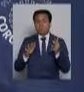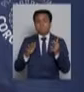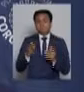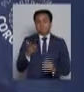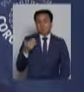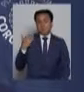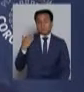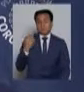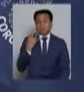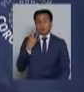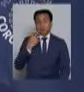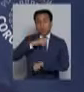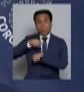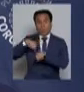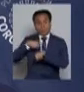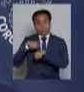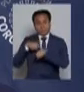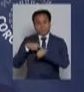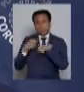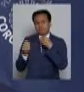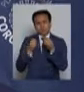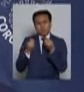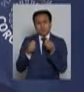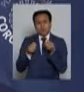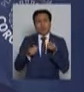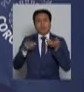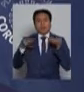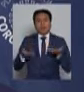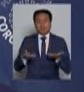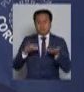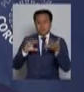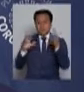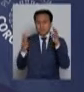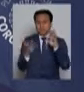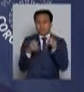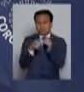últimas 24 horas a tener el mundo